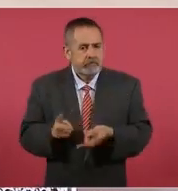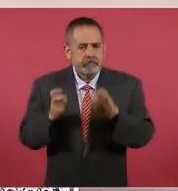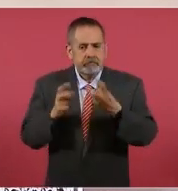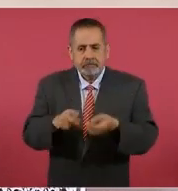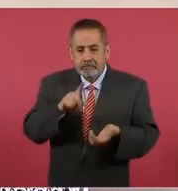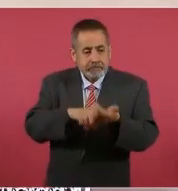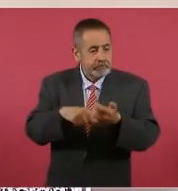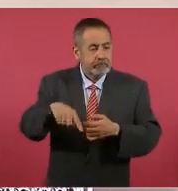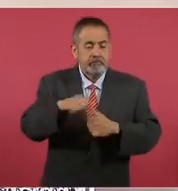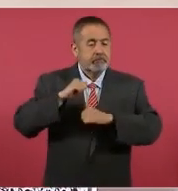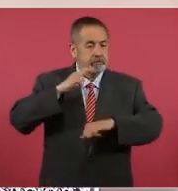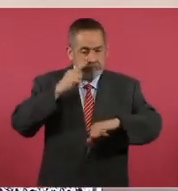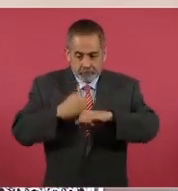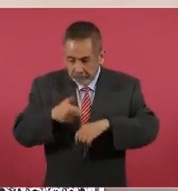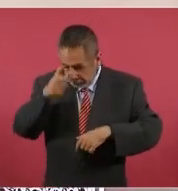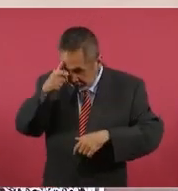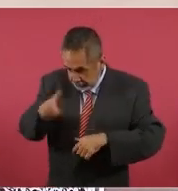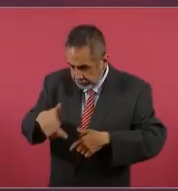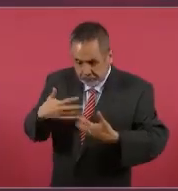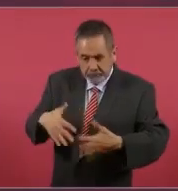los encargados